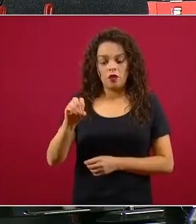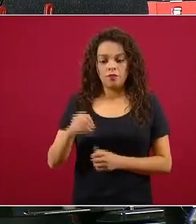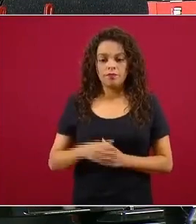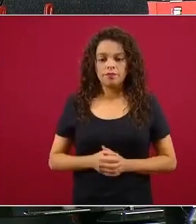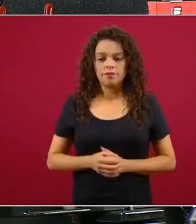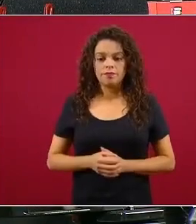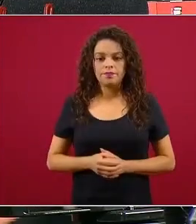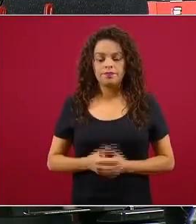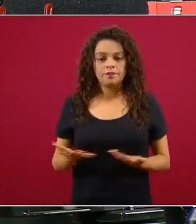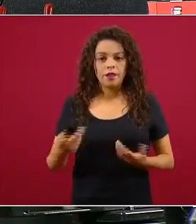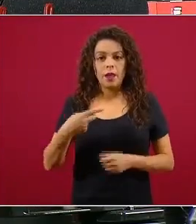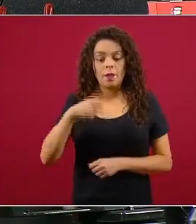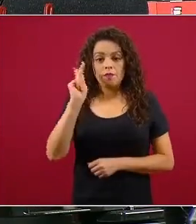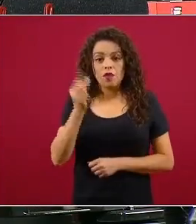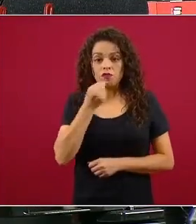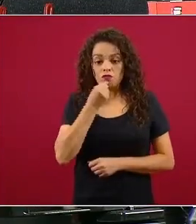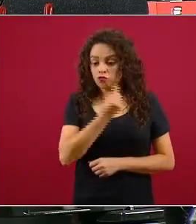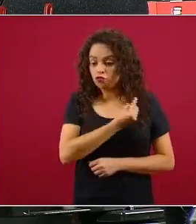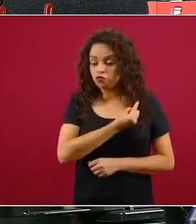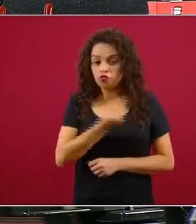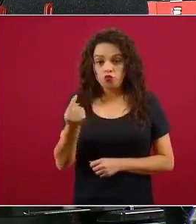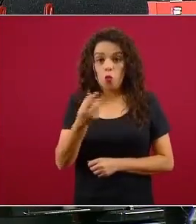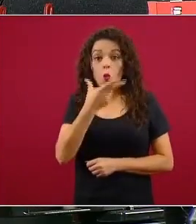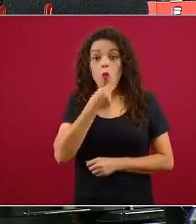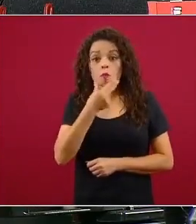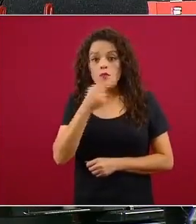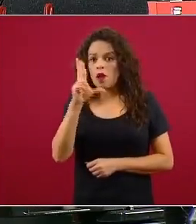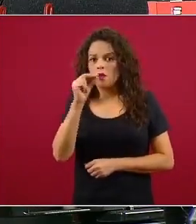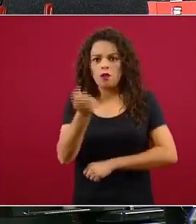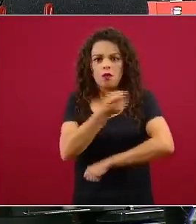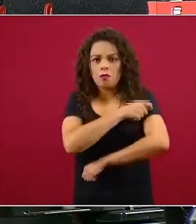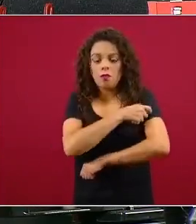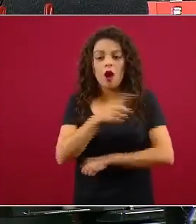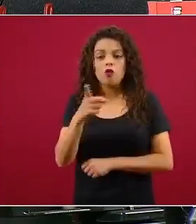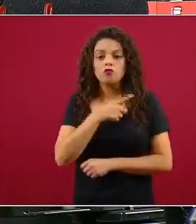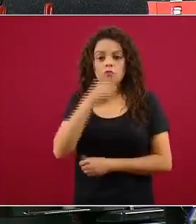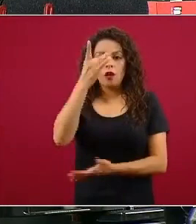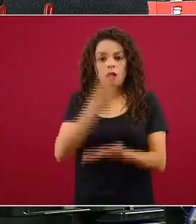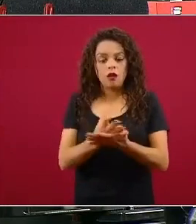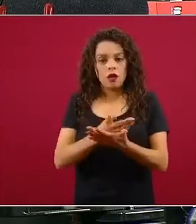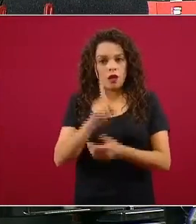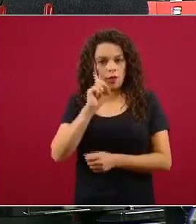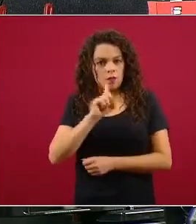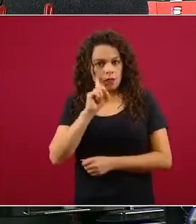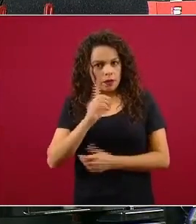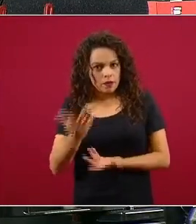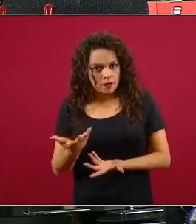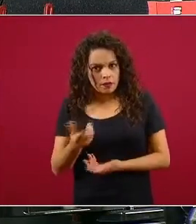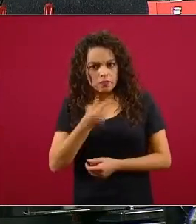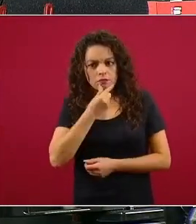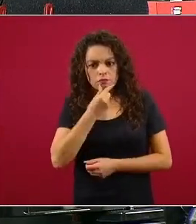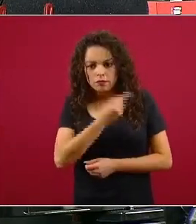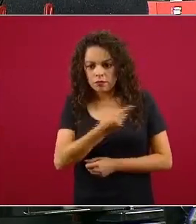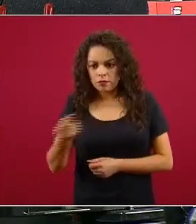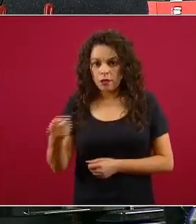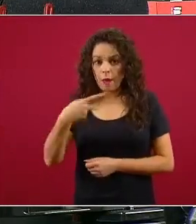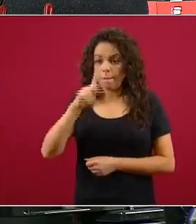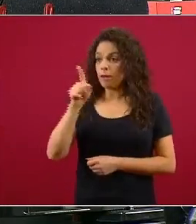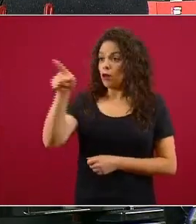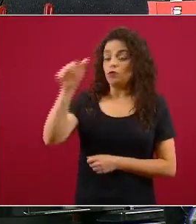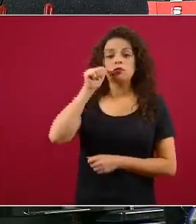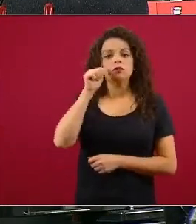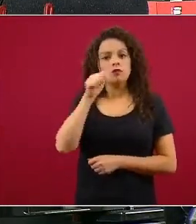vacuna a los niños, solamente a las niñas. Y yo sé que usted es muy persistente en cuidar la salud de